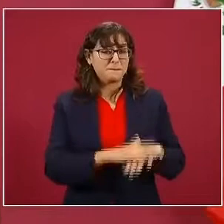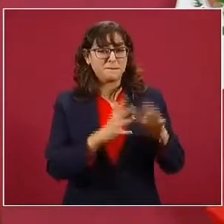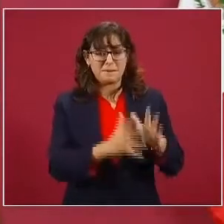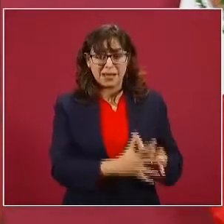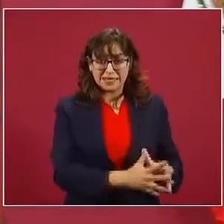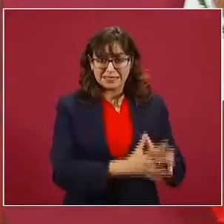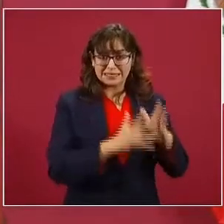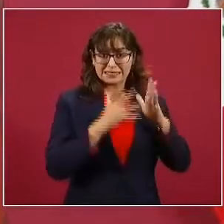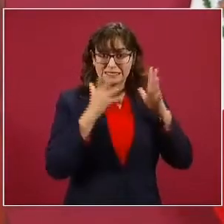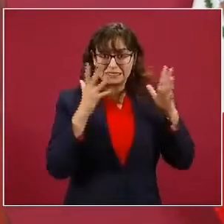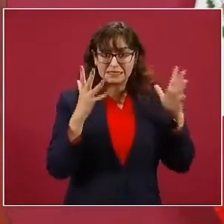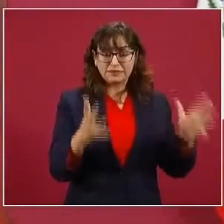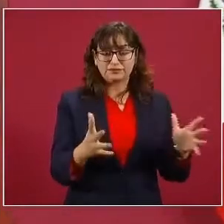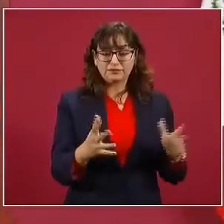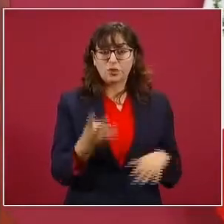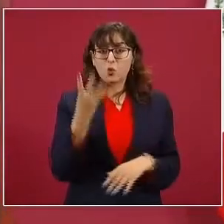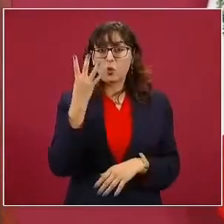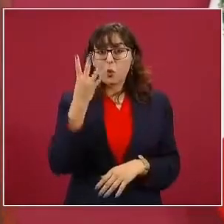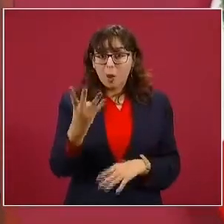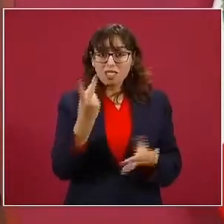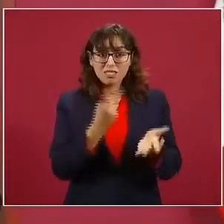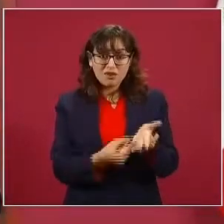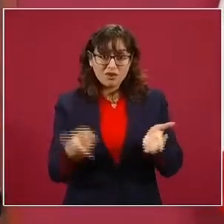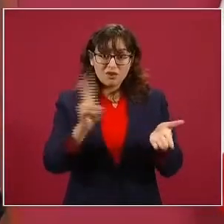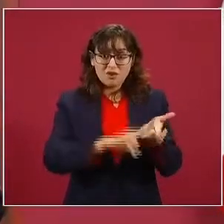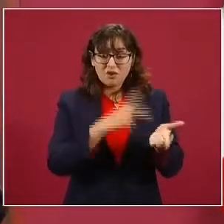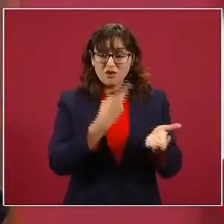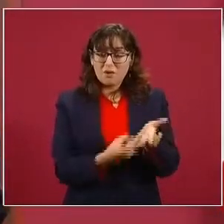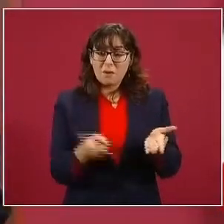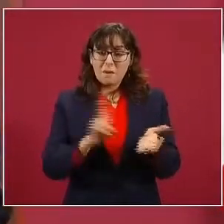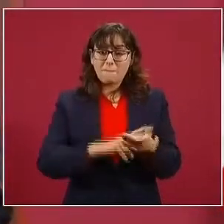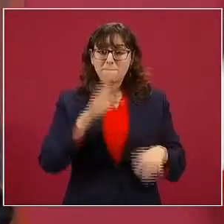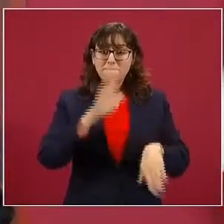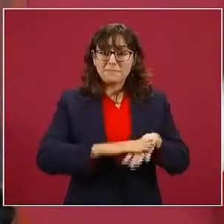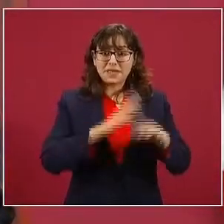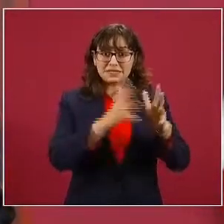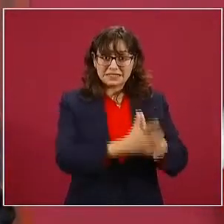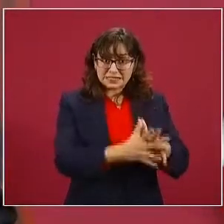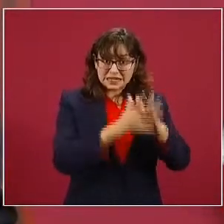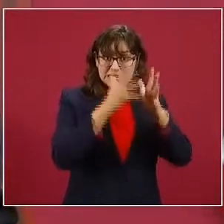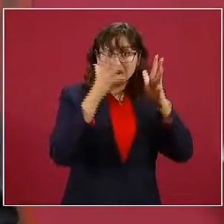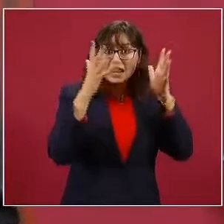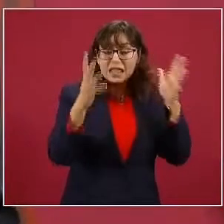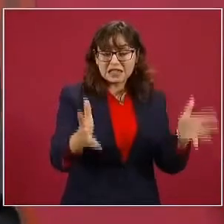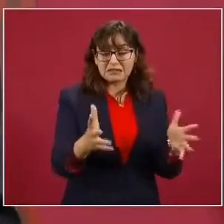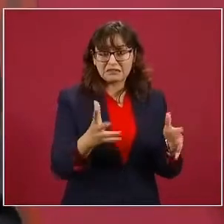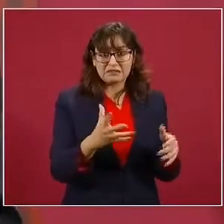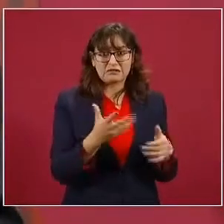en 4 veces de lo que se tenía.